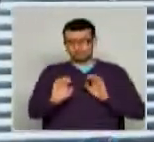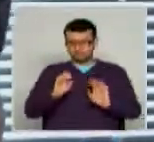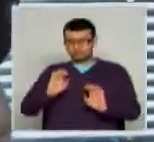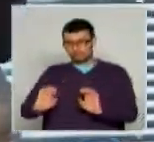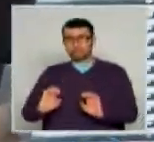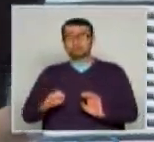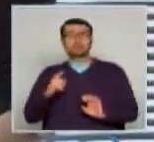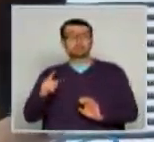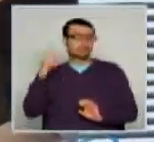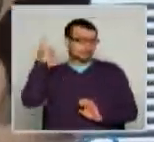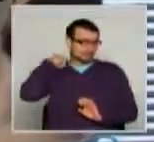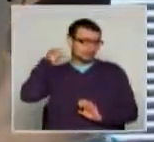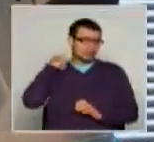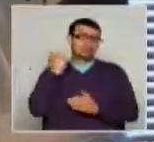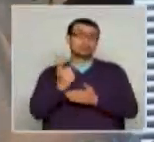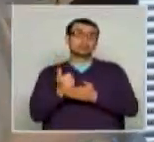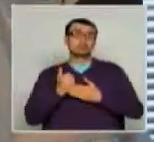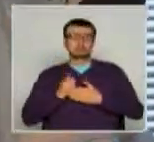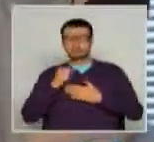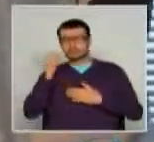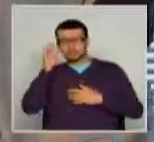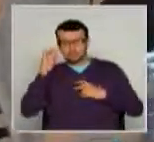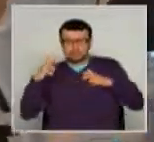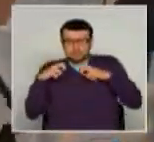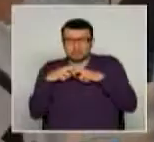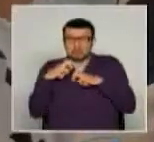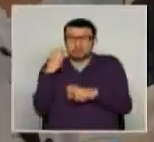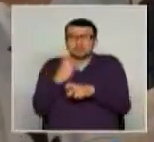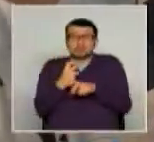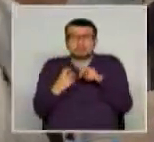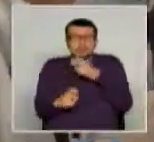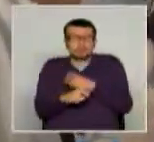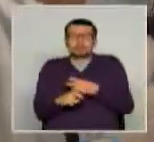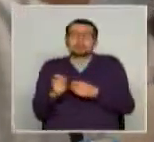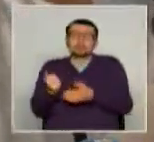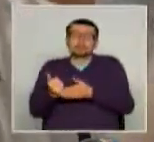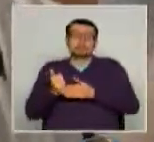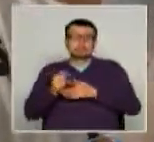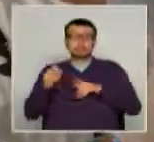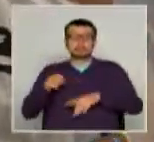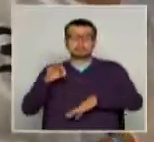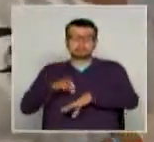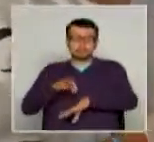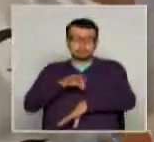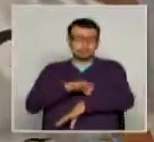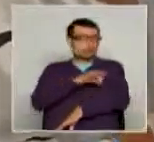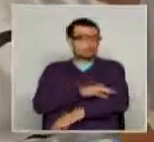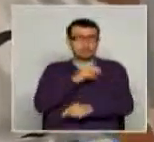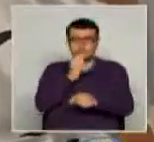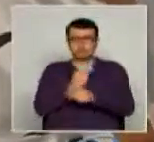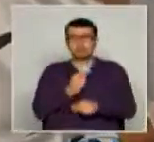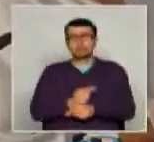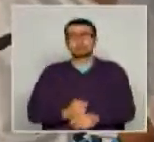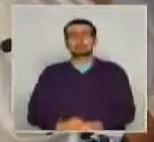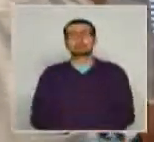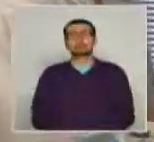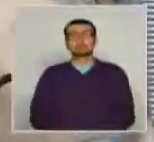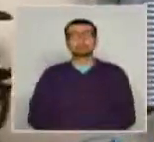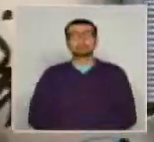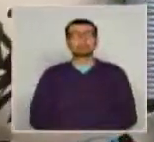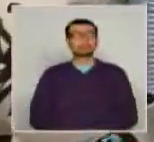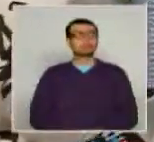un poquito de contracturas que se pueden generar a nivel articular y nos apoyamos también con acupuntura en la misma zona lumbodorsal.